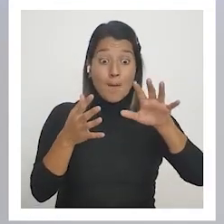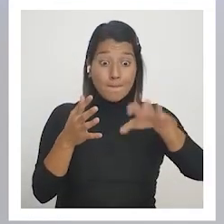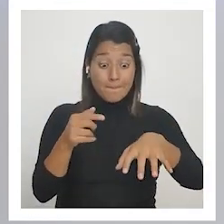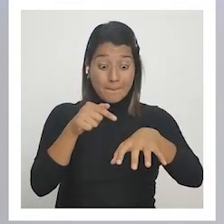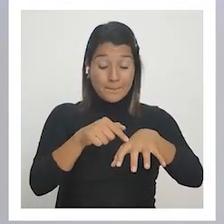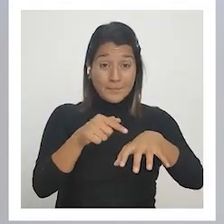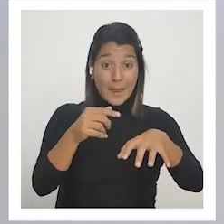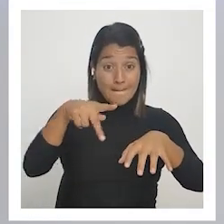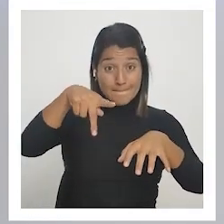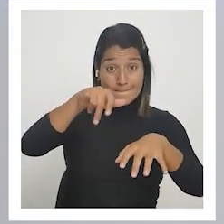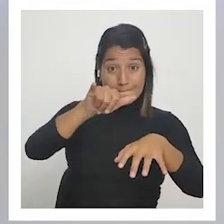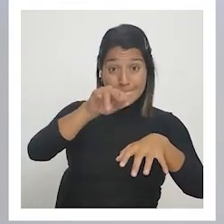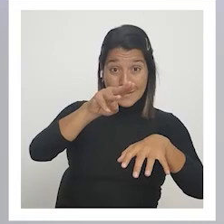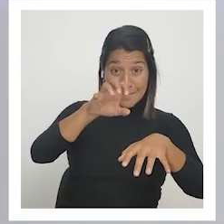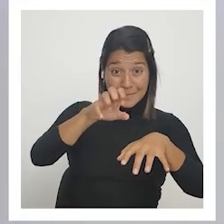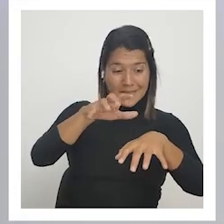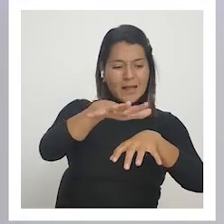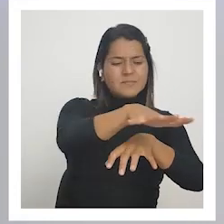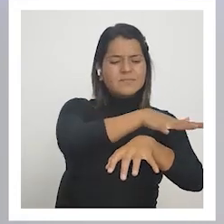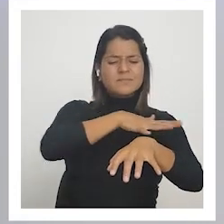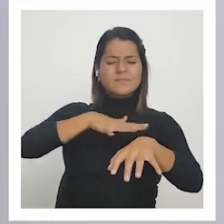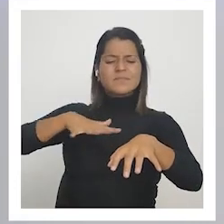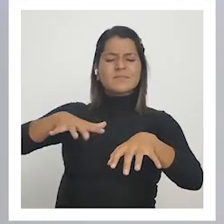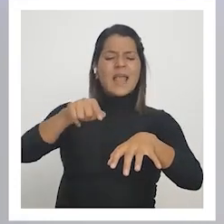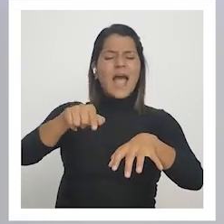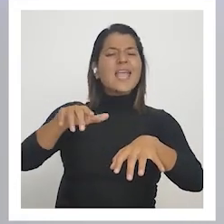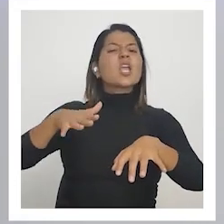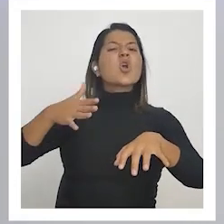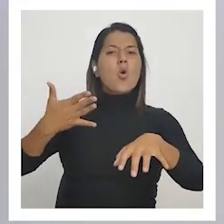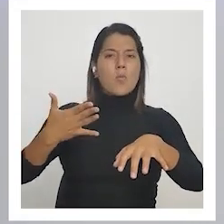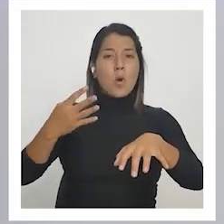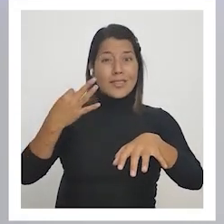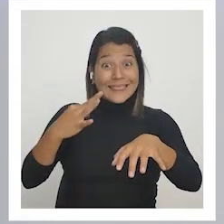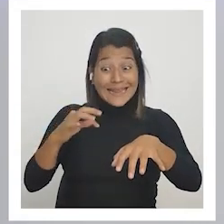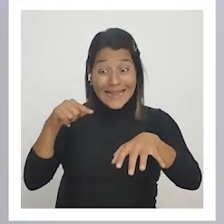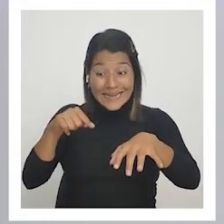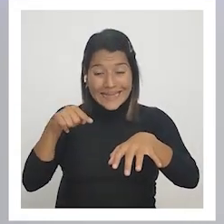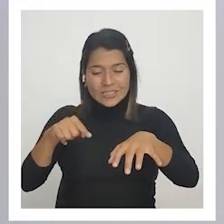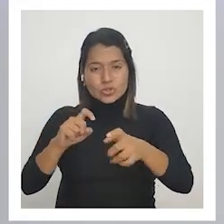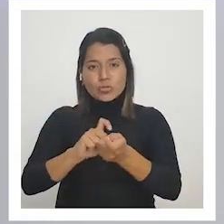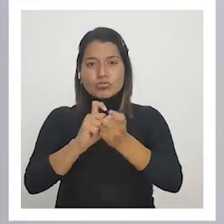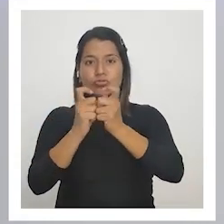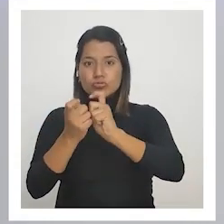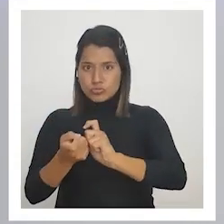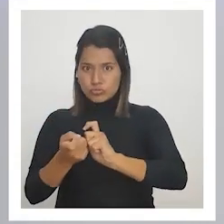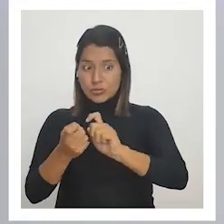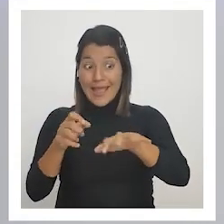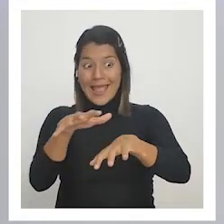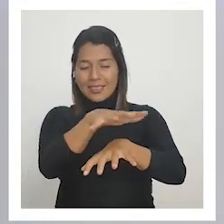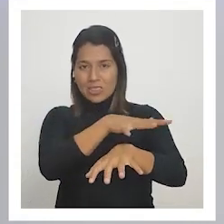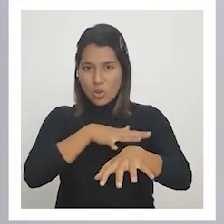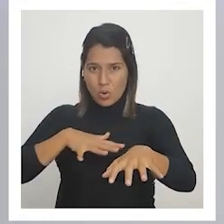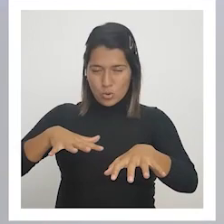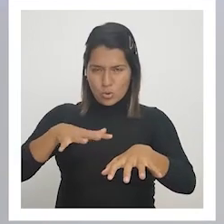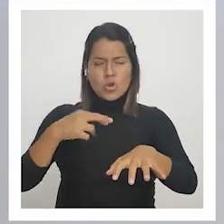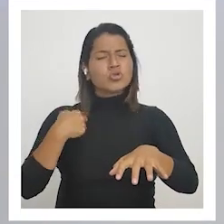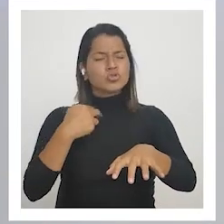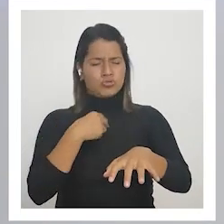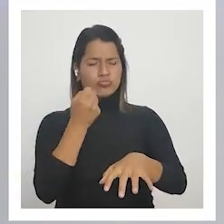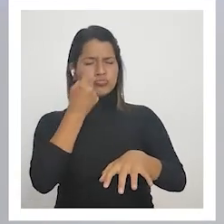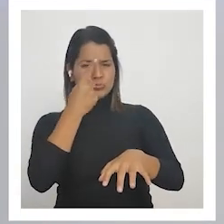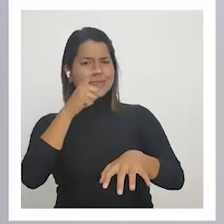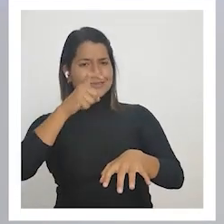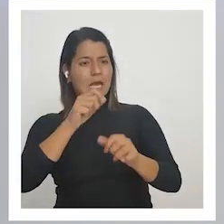empresas y tratar de incidir a que ese entorno se transforme. Entendemos muy bien que es necesario acompañar a los emprendedores para que tengan una